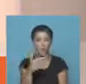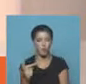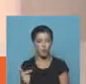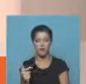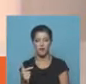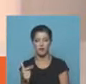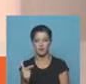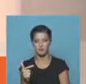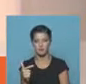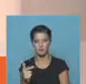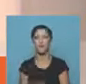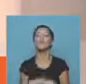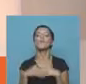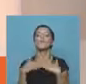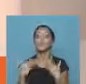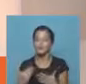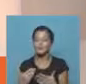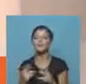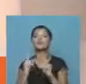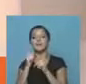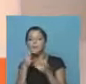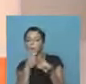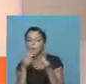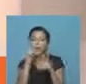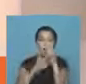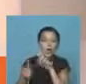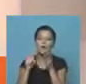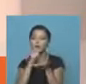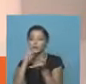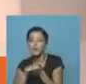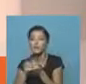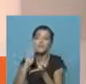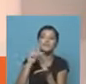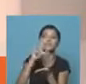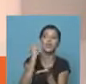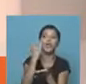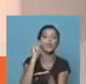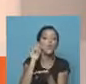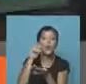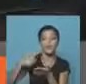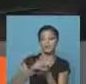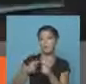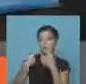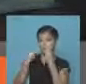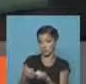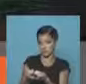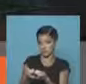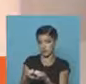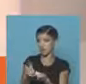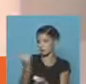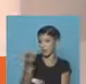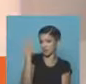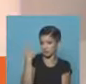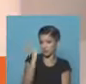poder sustituirlo. Por eso es que han ido probando en encuestas a un Fernando Lugo que no estaba, como recién comentaban ustedes,